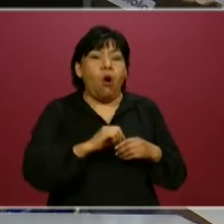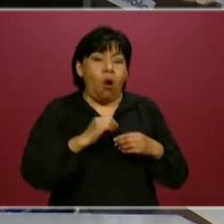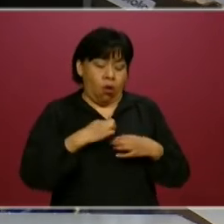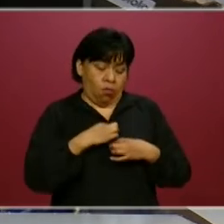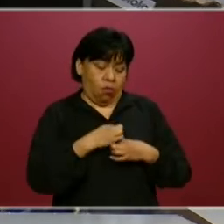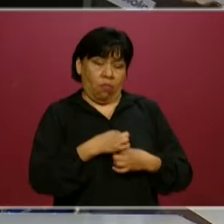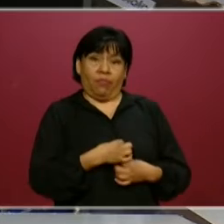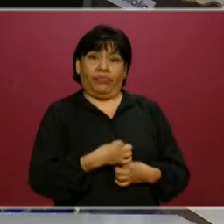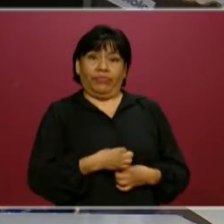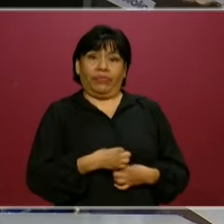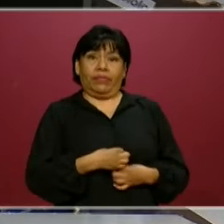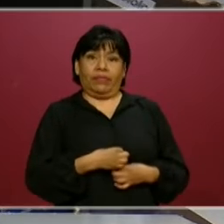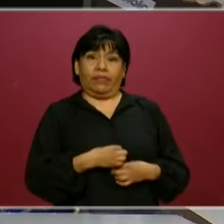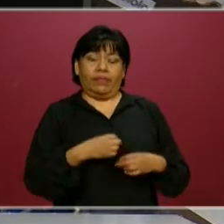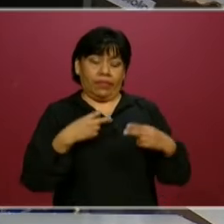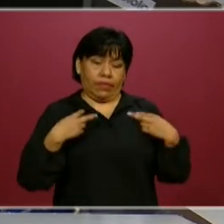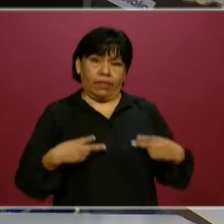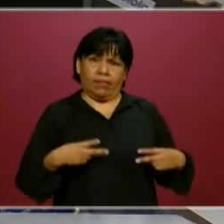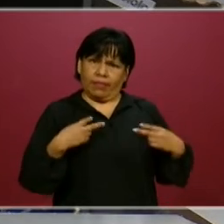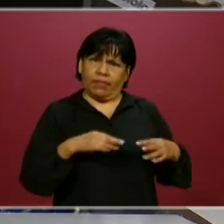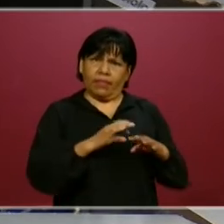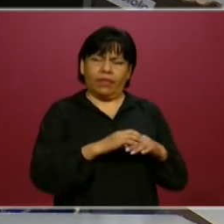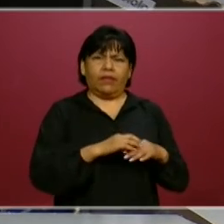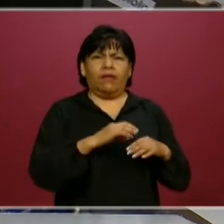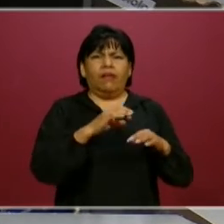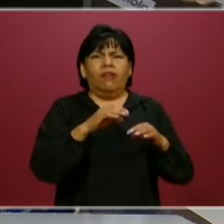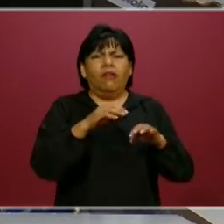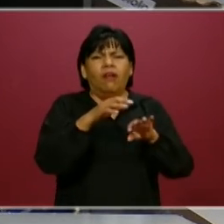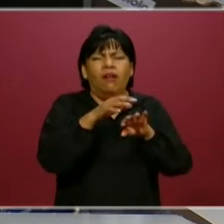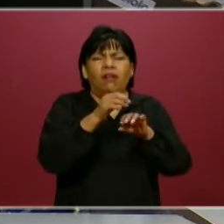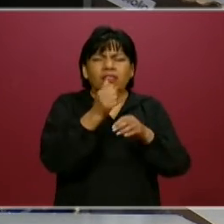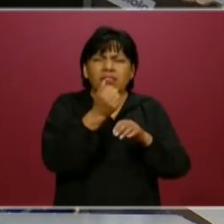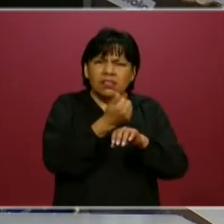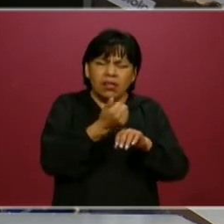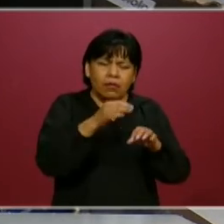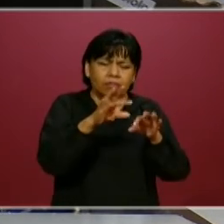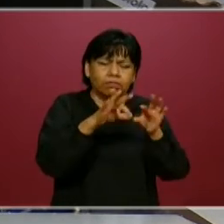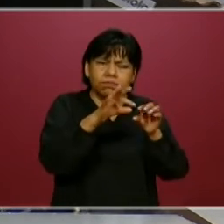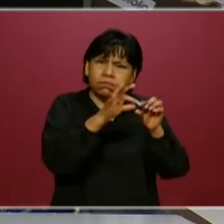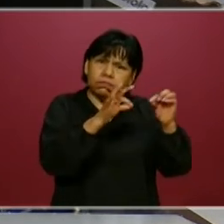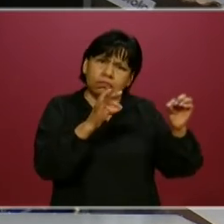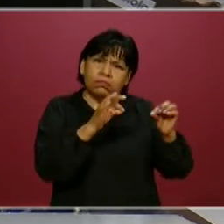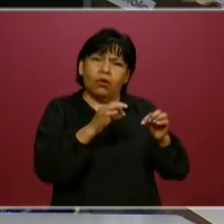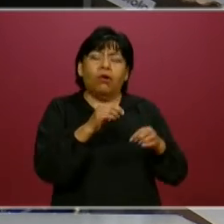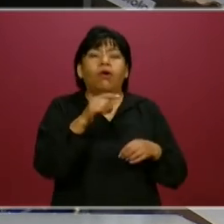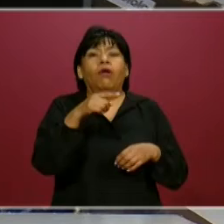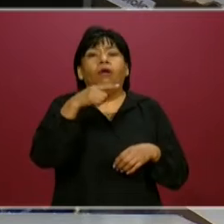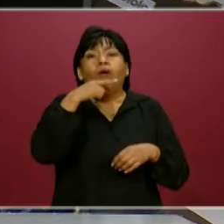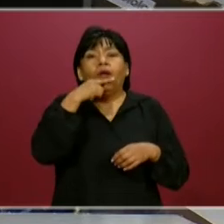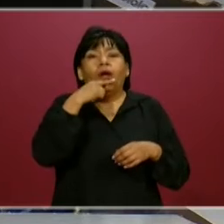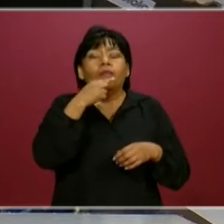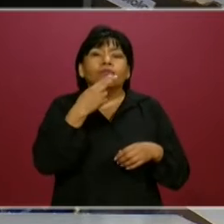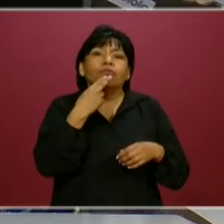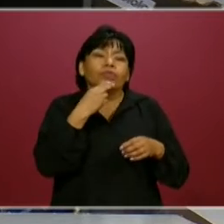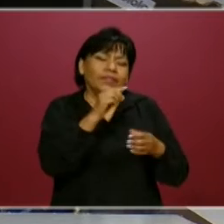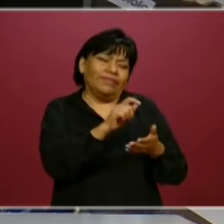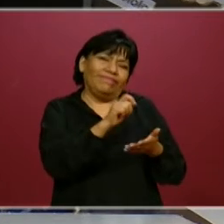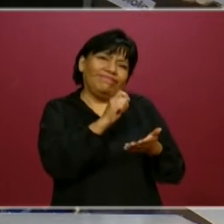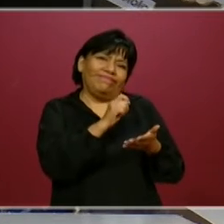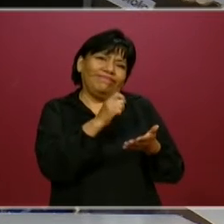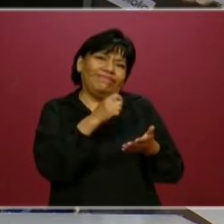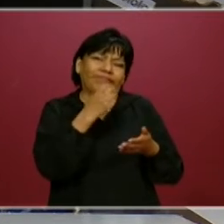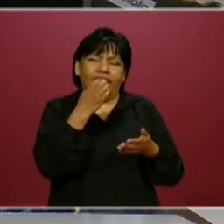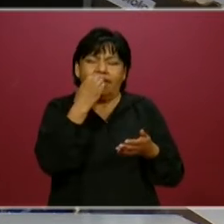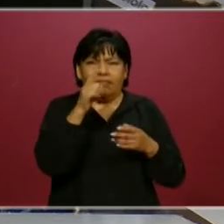nuestros botones en momentos de vestirnos nuestras agujetas e incluso para agarrar de manera correcta nuestro lápiz en la escuela muy bien